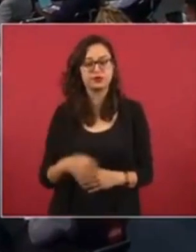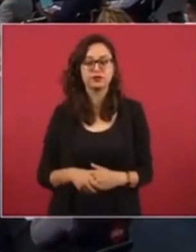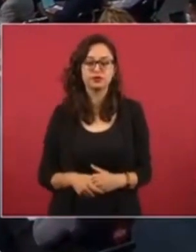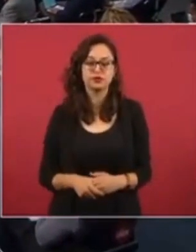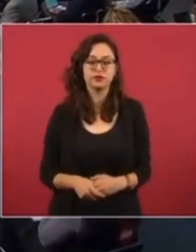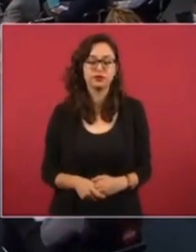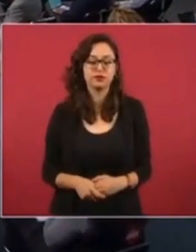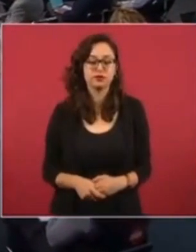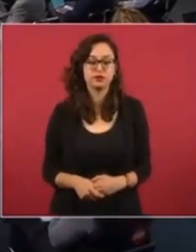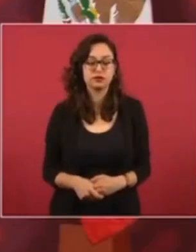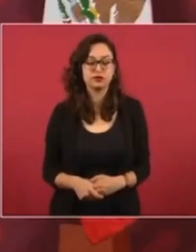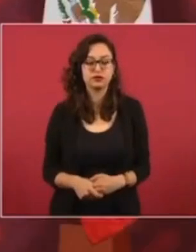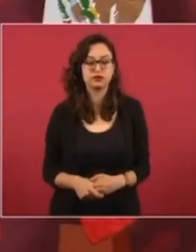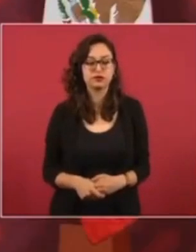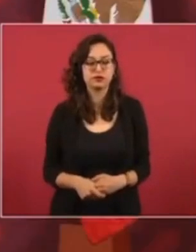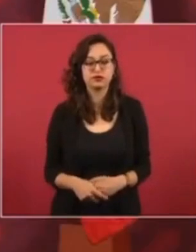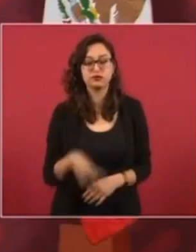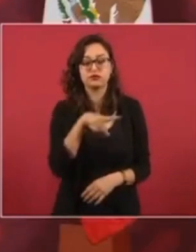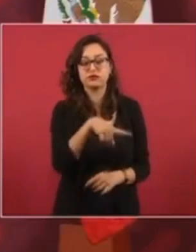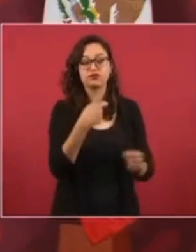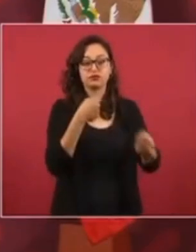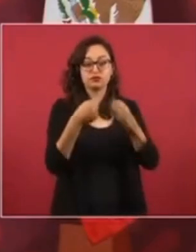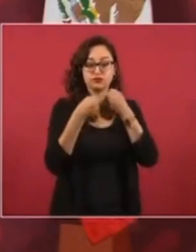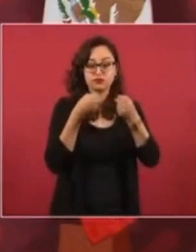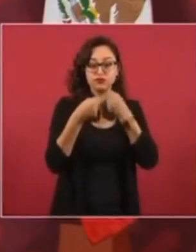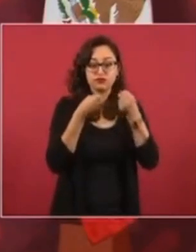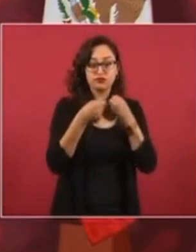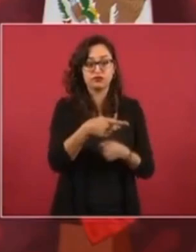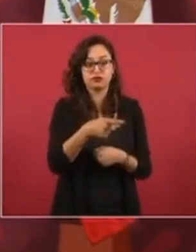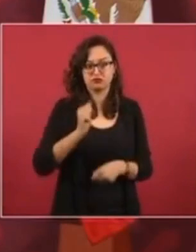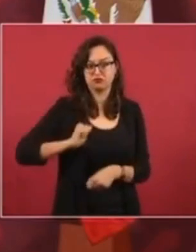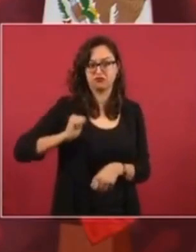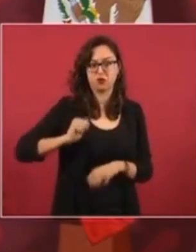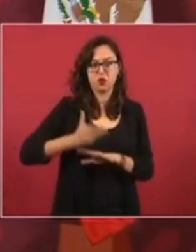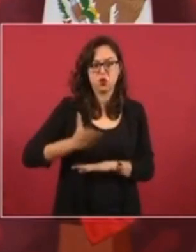Este es periodista de los de antes, ¿no?